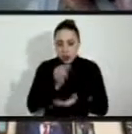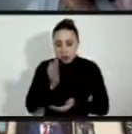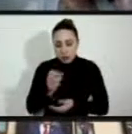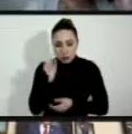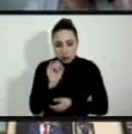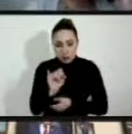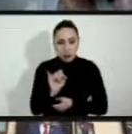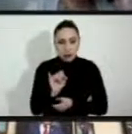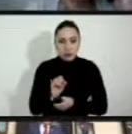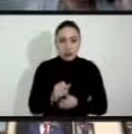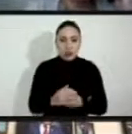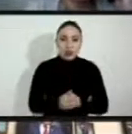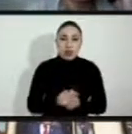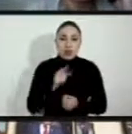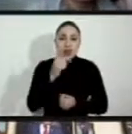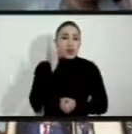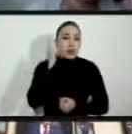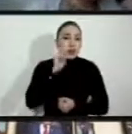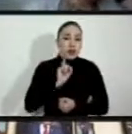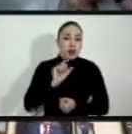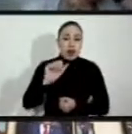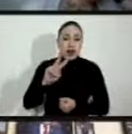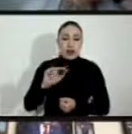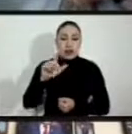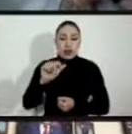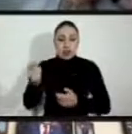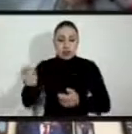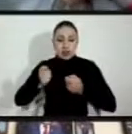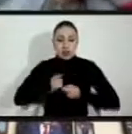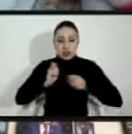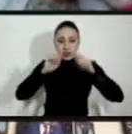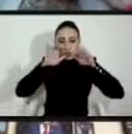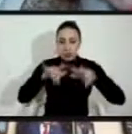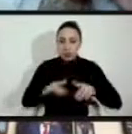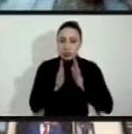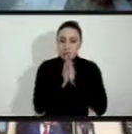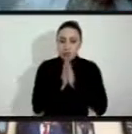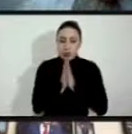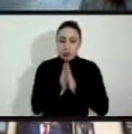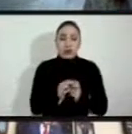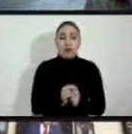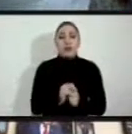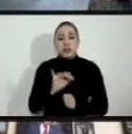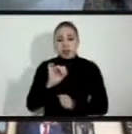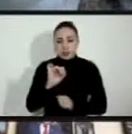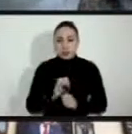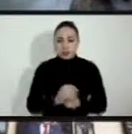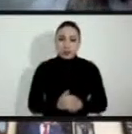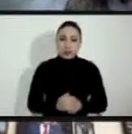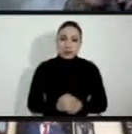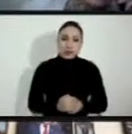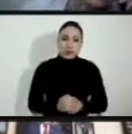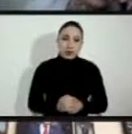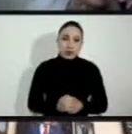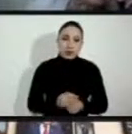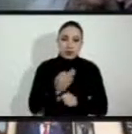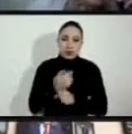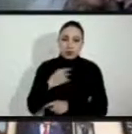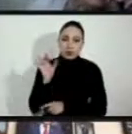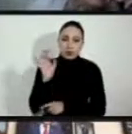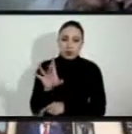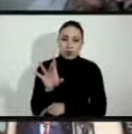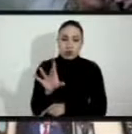nos puede hacer llegar la propuesta por escrito. Sí, diputada presidenta. La hago llegar al servicios